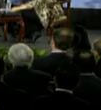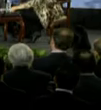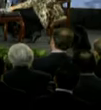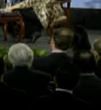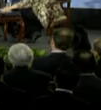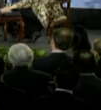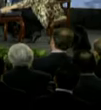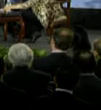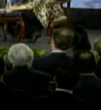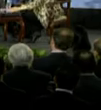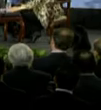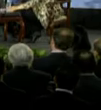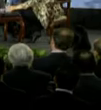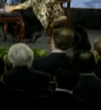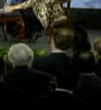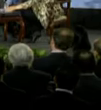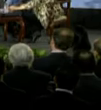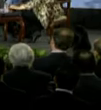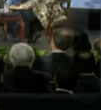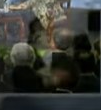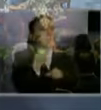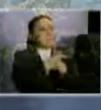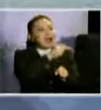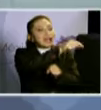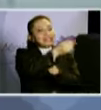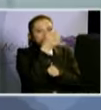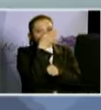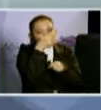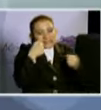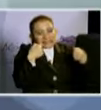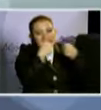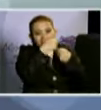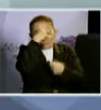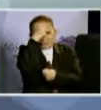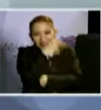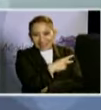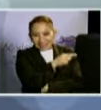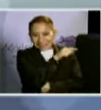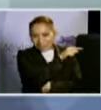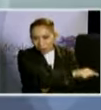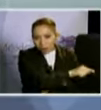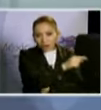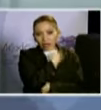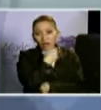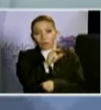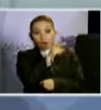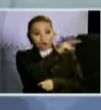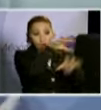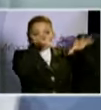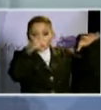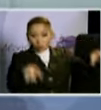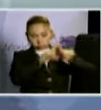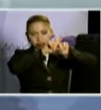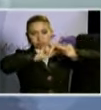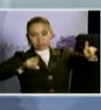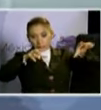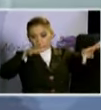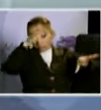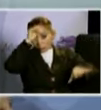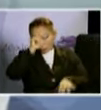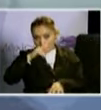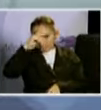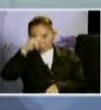bueno, era para plantear una realidad que está pasando a muy pocos kilómetros de la frontera de México, y no puede haber dos realidades más contrastantes, estará usted de